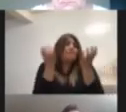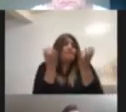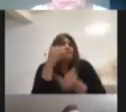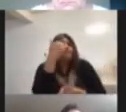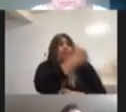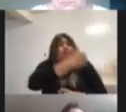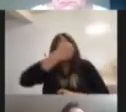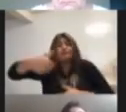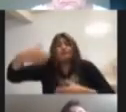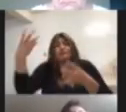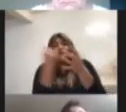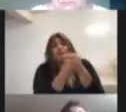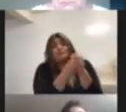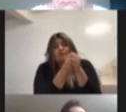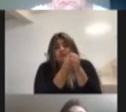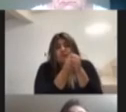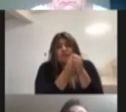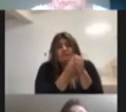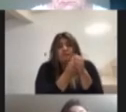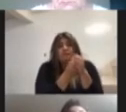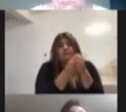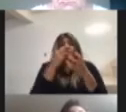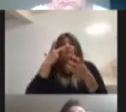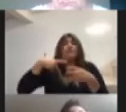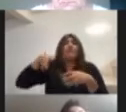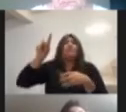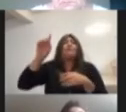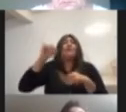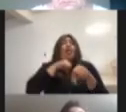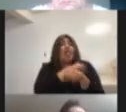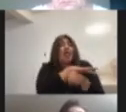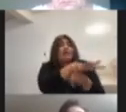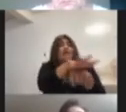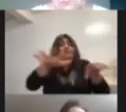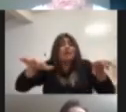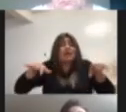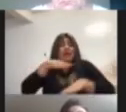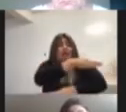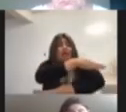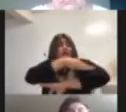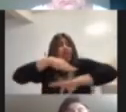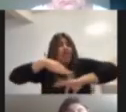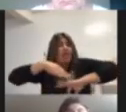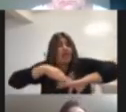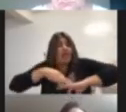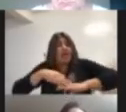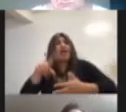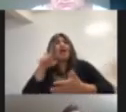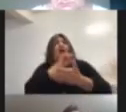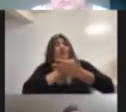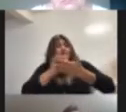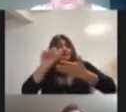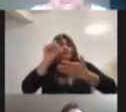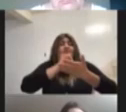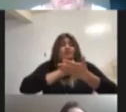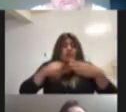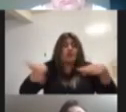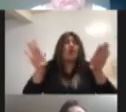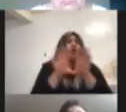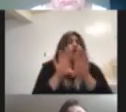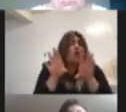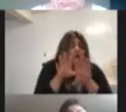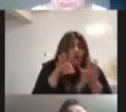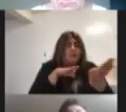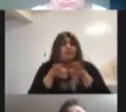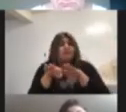que vaya directamente como información a la familia, dando la instrucción sobre el tema. ¿Qué es lo